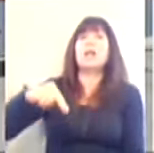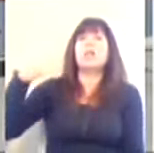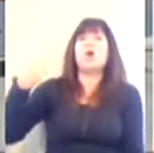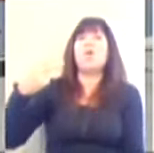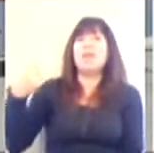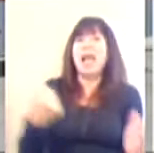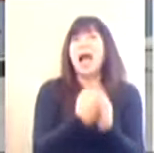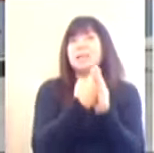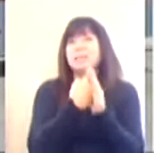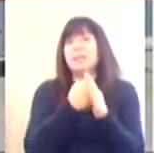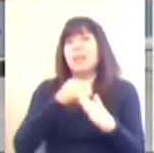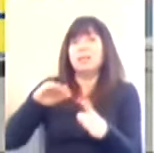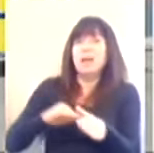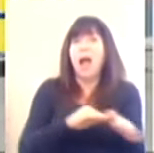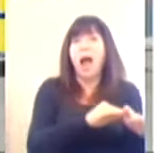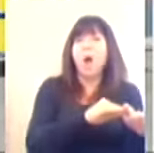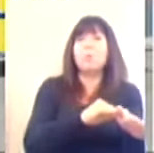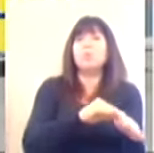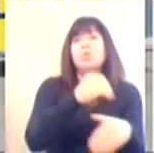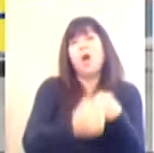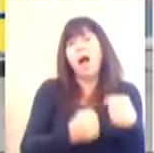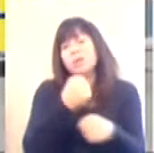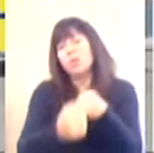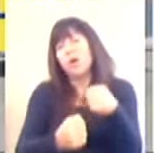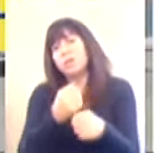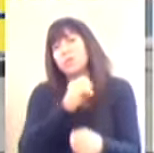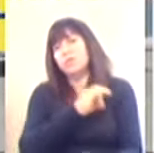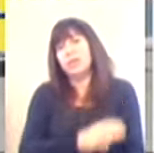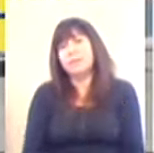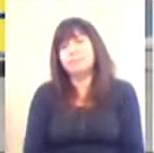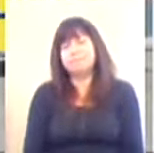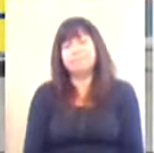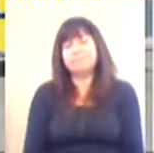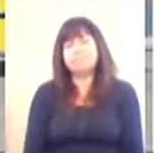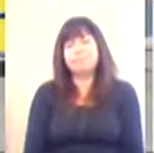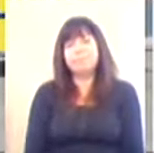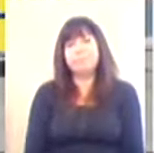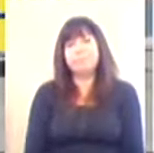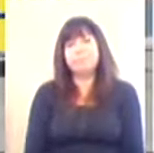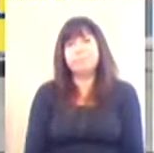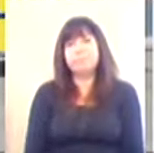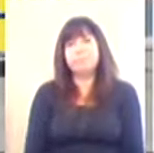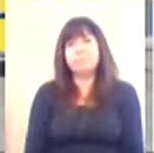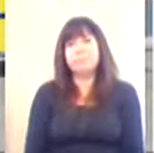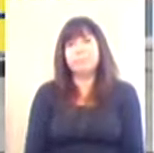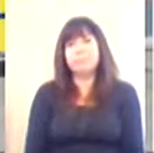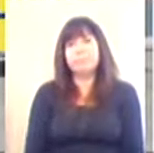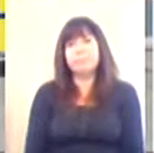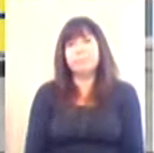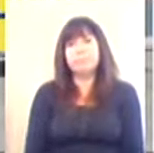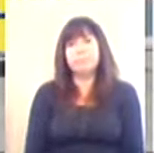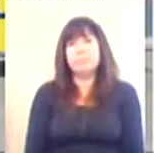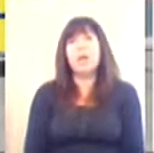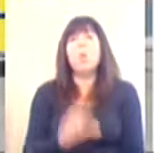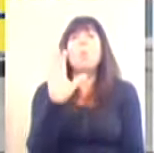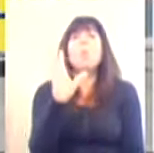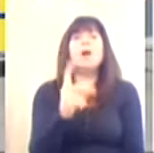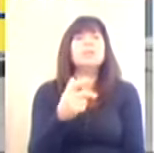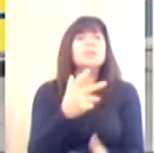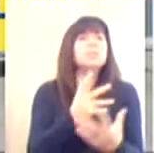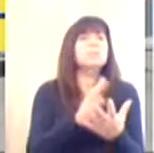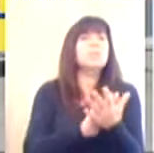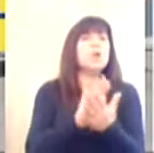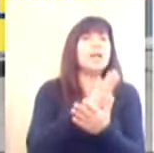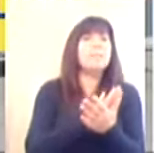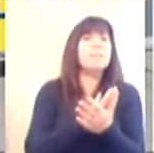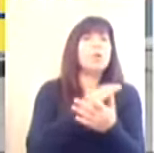se producen anualmente en Chile. Si uno lleva eso a cuantitativamente, los menores ingresos hospitalarios